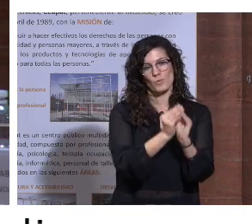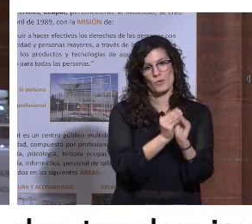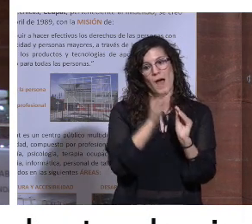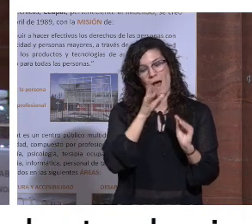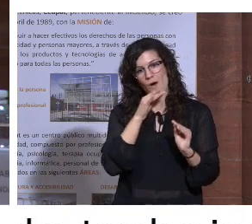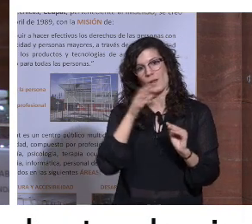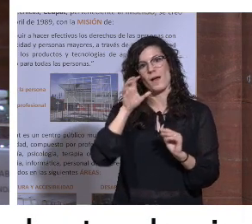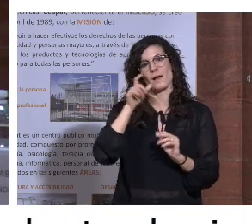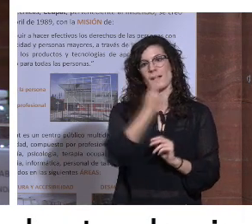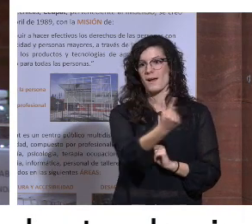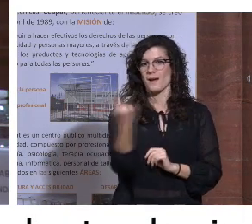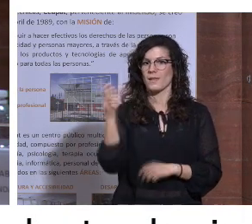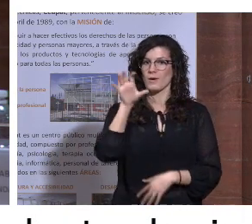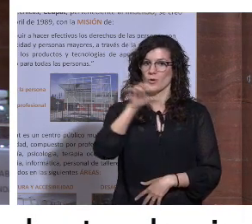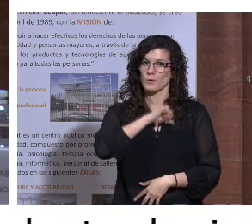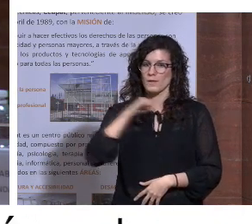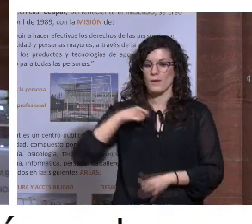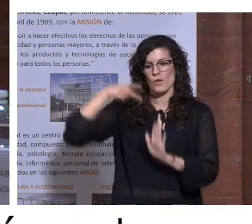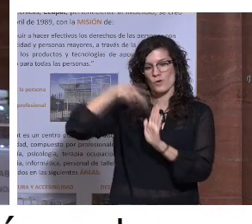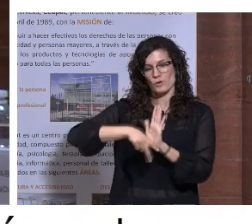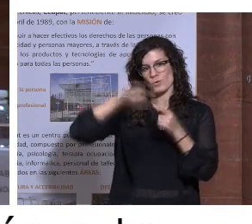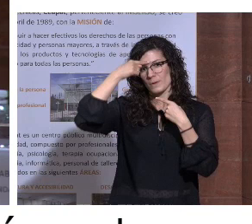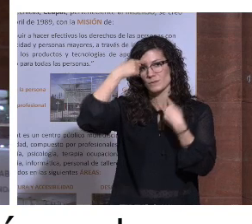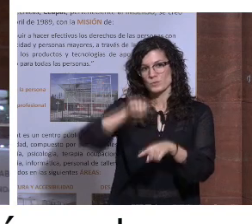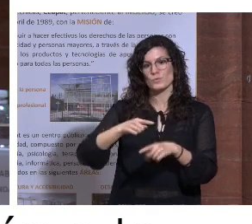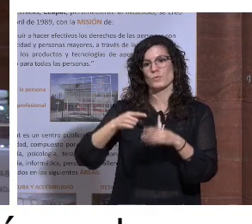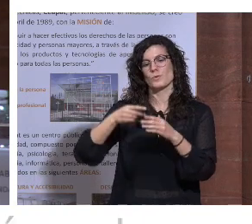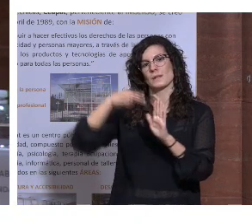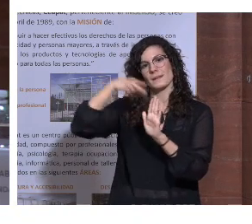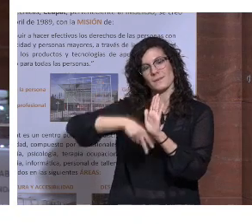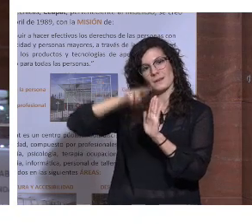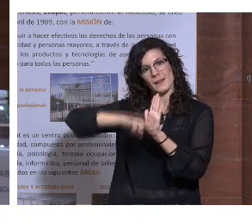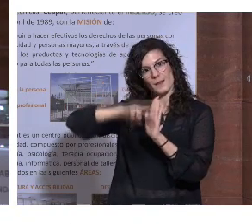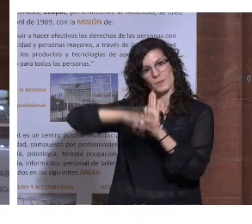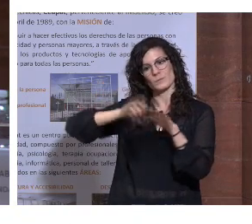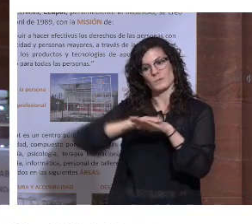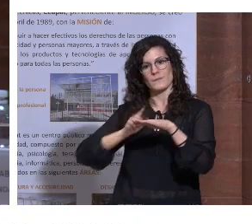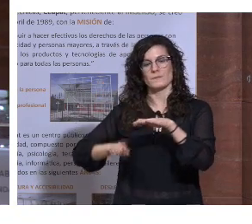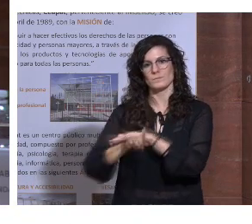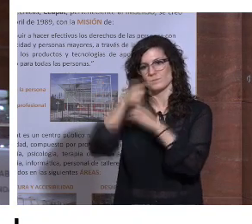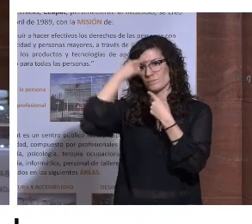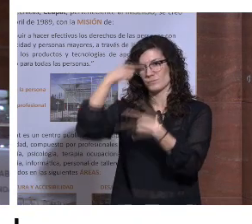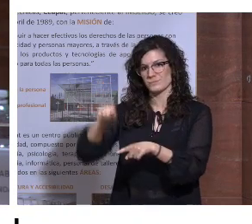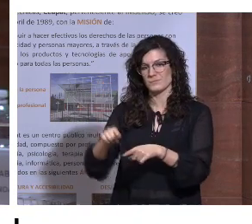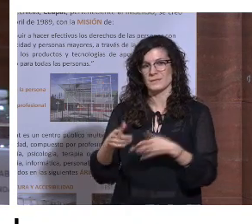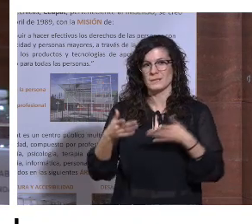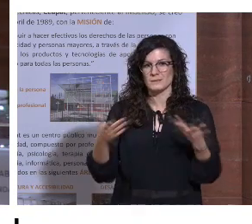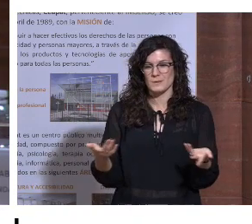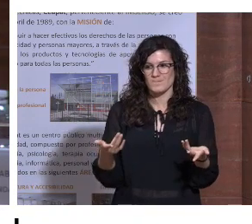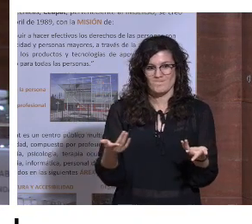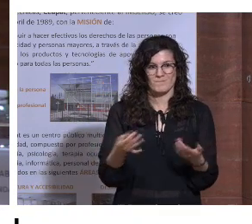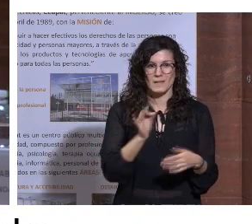norma, normas, reglamentos de desarrollo, con lo cual es como que esto es